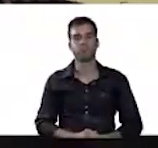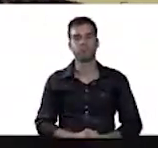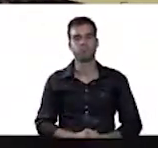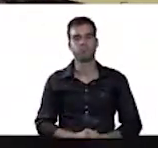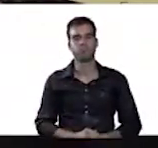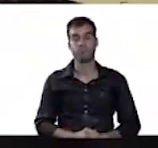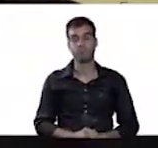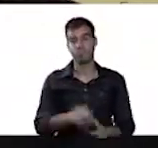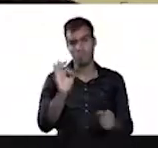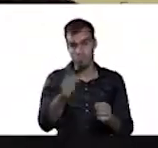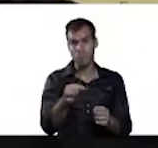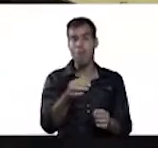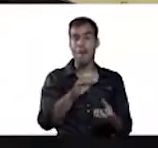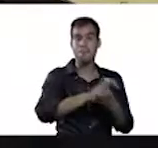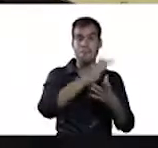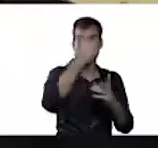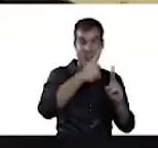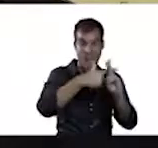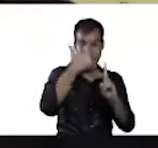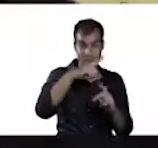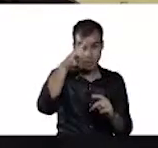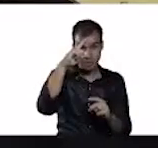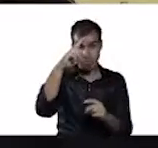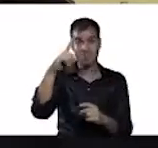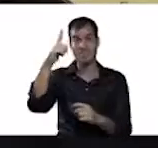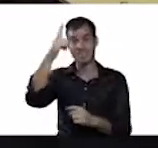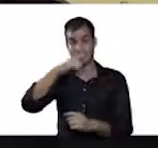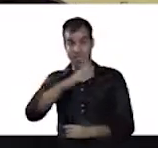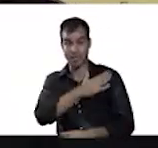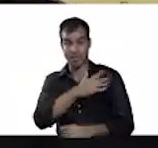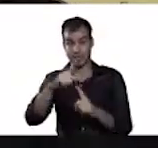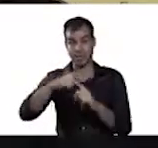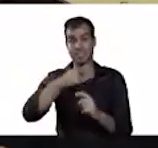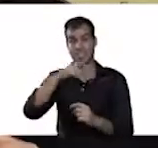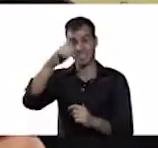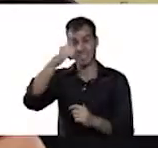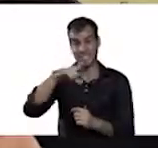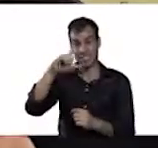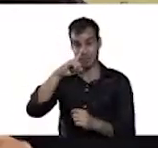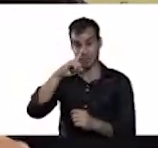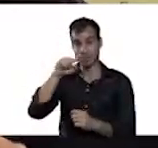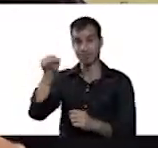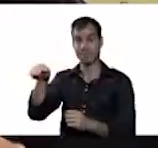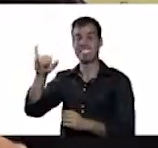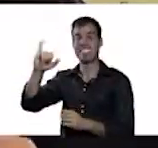tanto para los mayas, aztecas y los incas. Este contenido